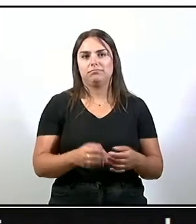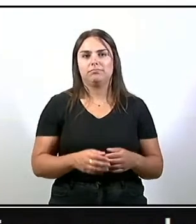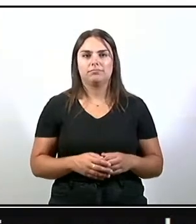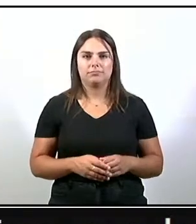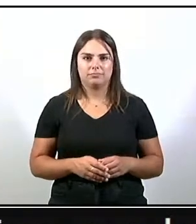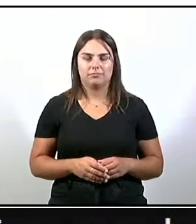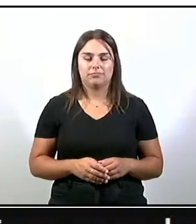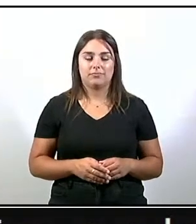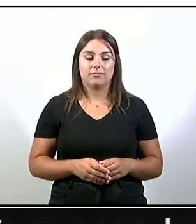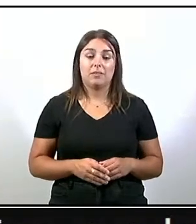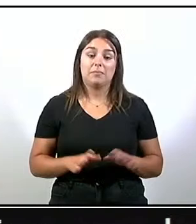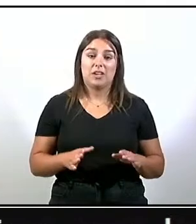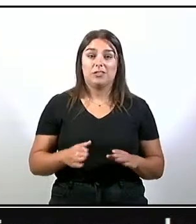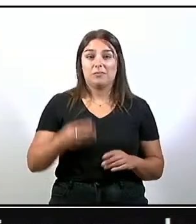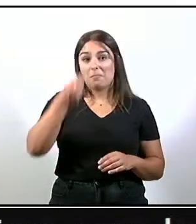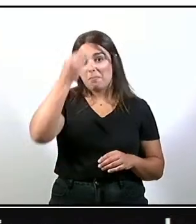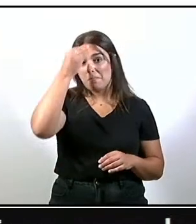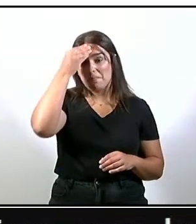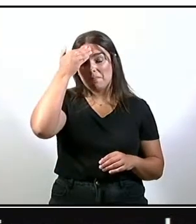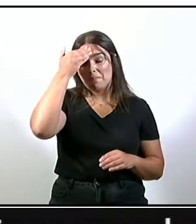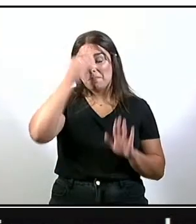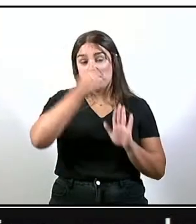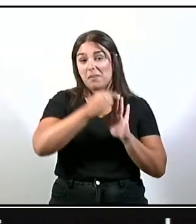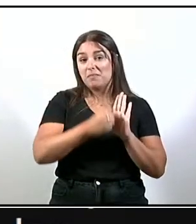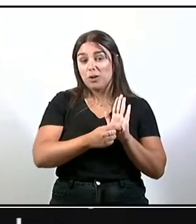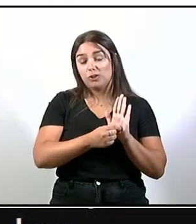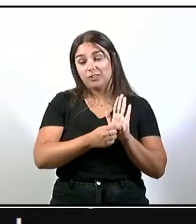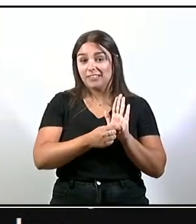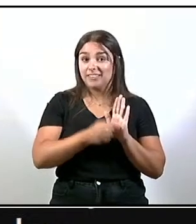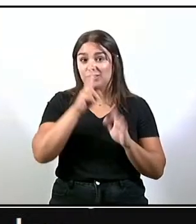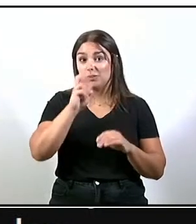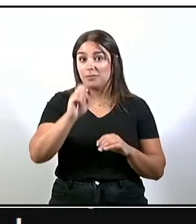Luego los principios, si no les valen, tengo otros.